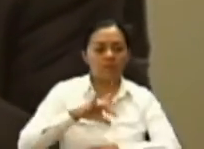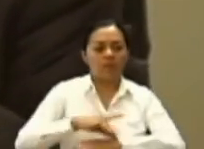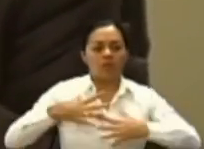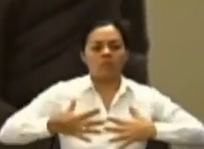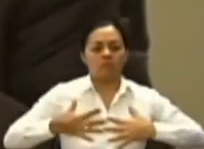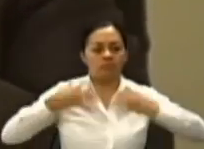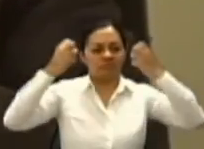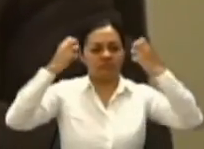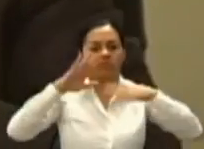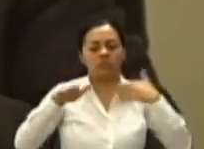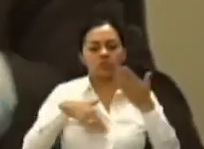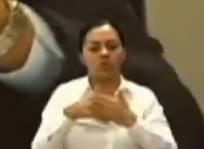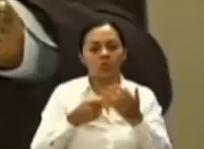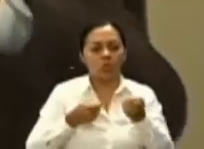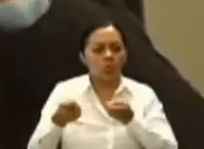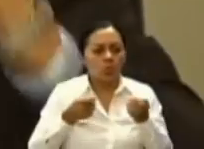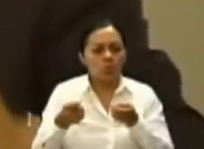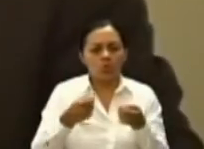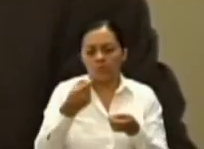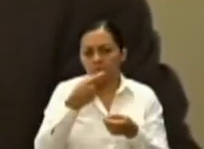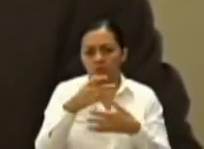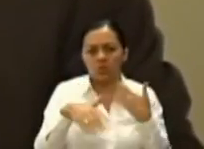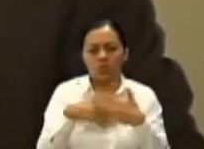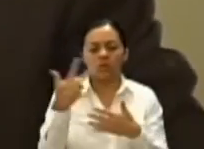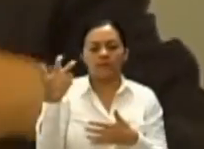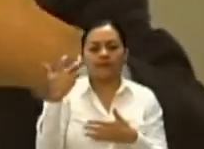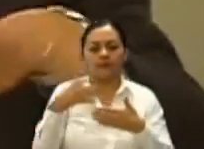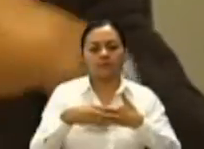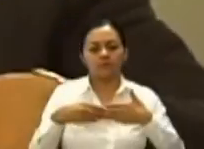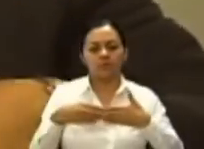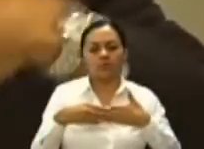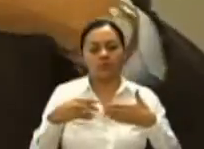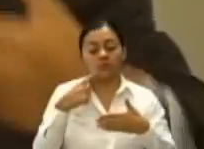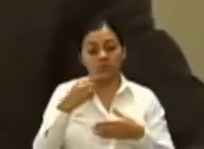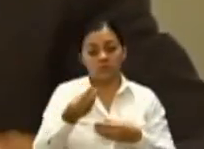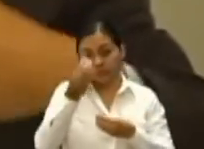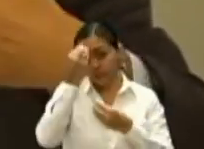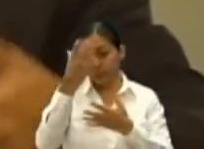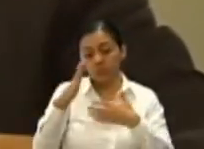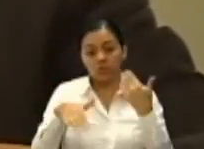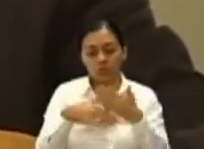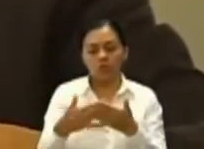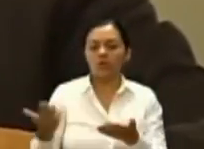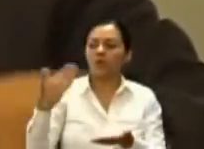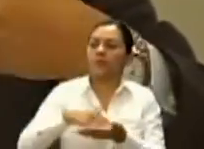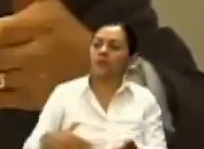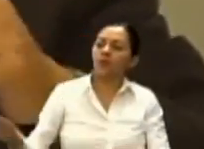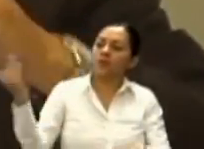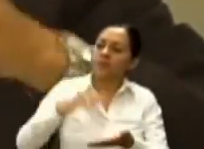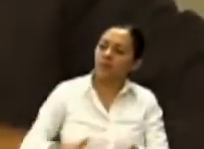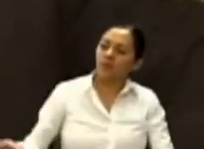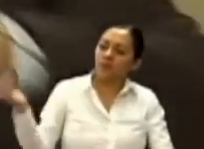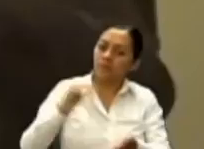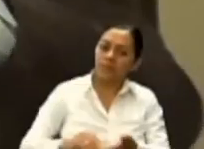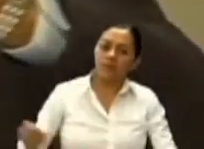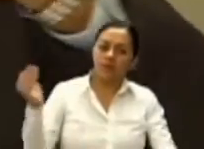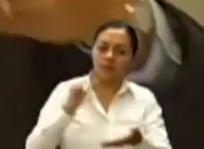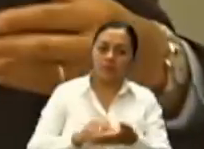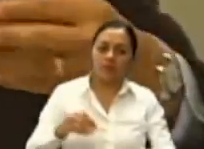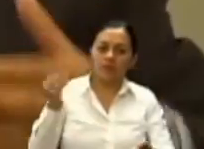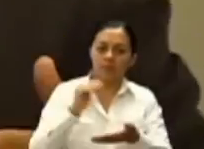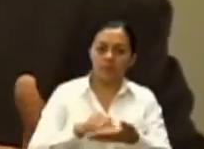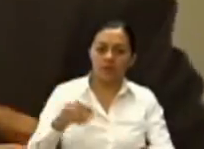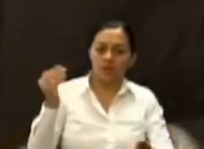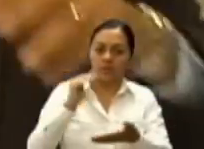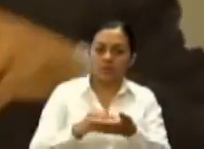controlar las consultas médicas que va a ser 13 dólares se inventan una mentira la repiten la repiten y la repiten y lo medio comunicación